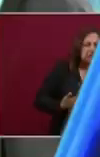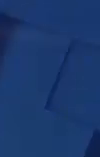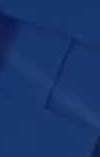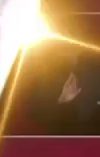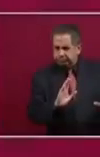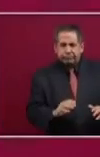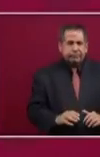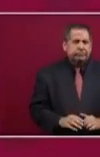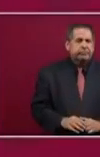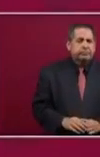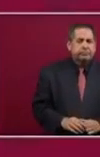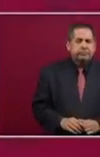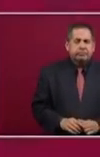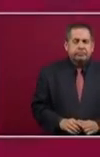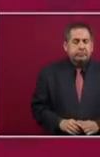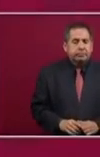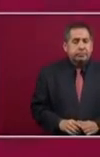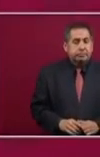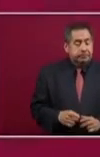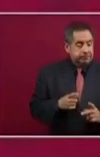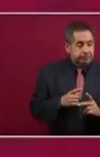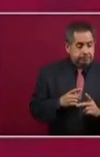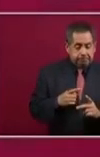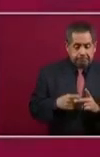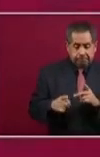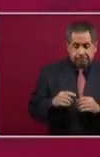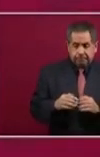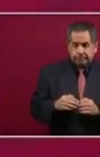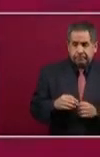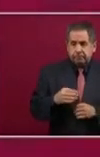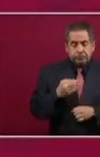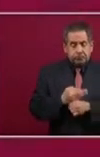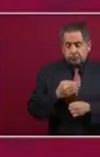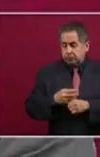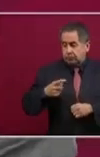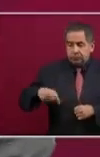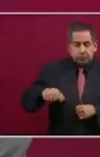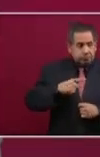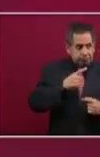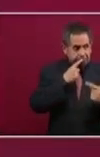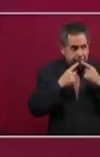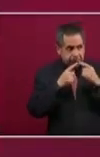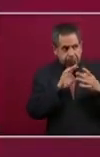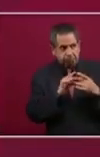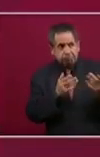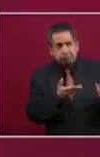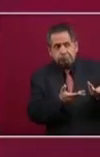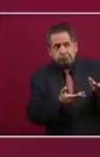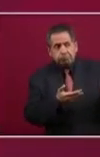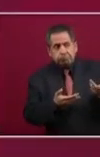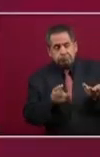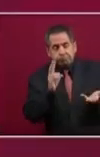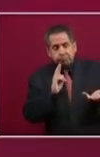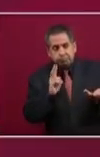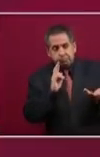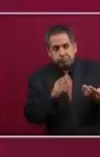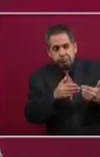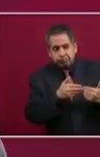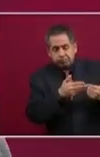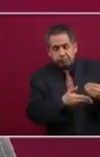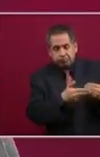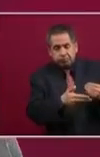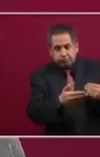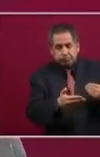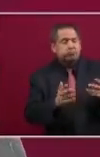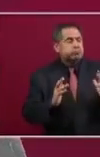en función, lamentablemente, quienes están siendo perjudicados son los consumidores de los Estados Unidos,